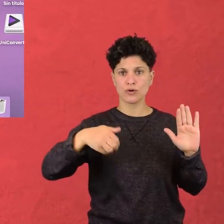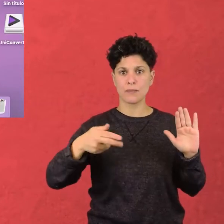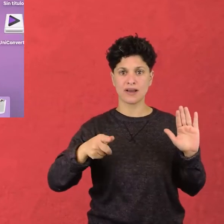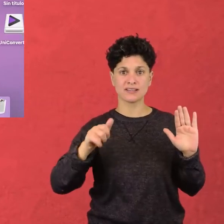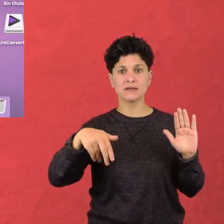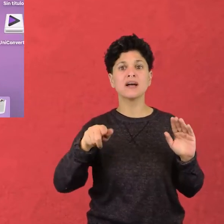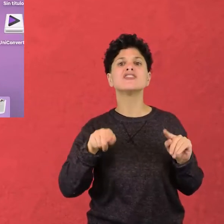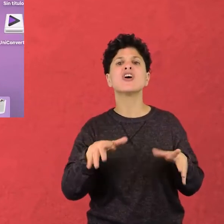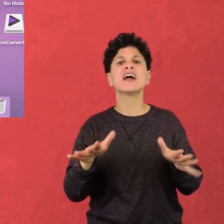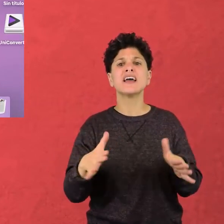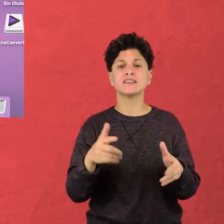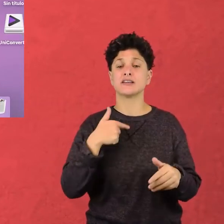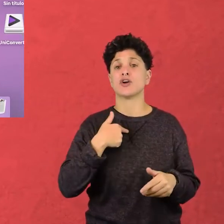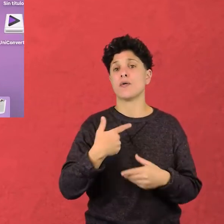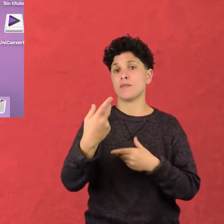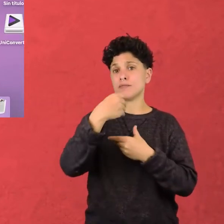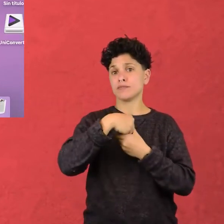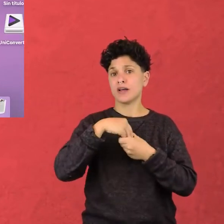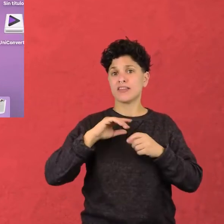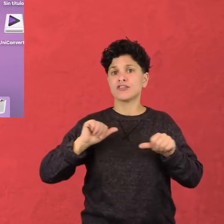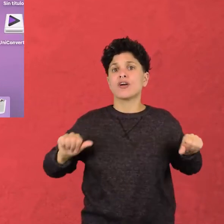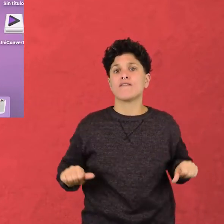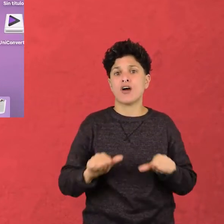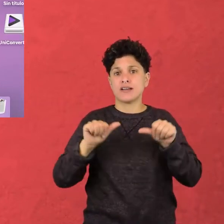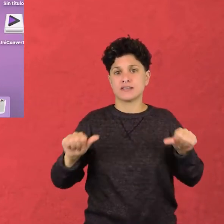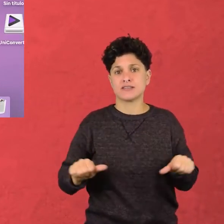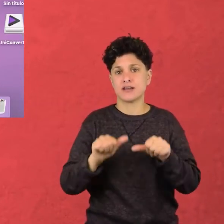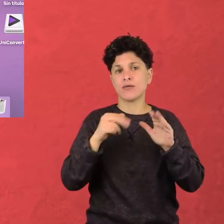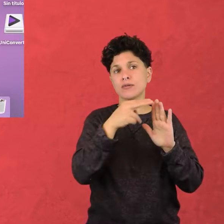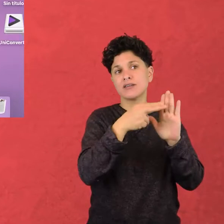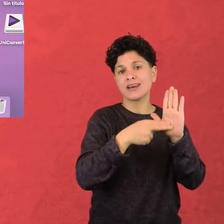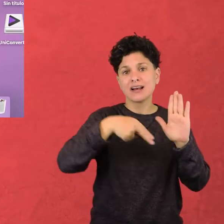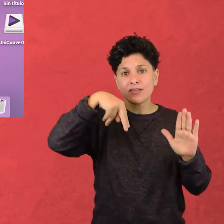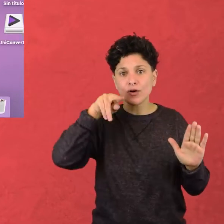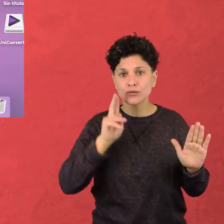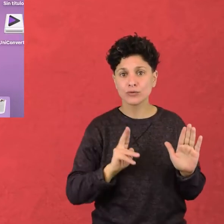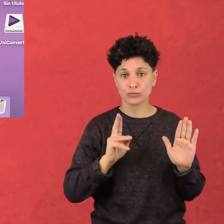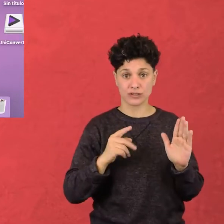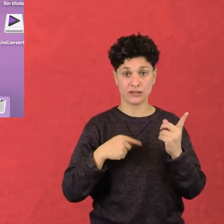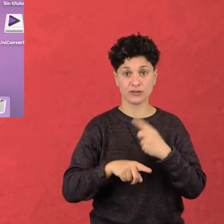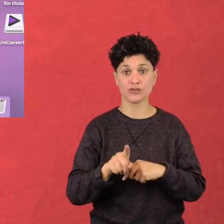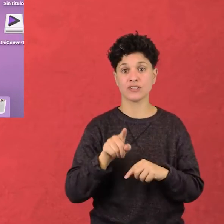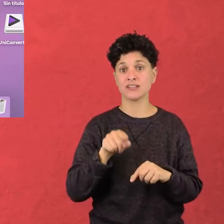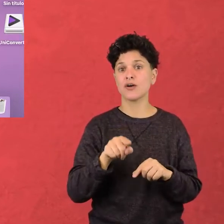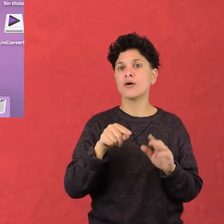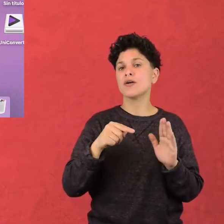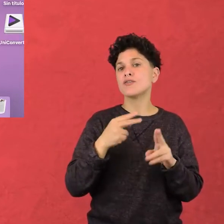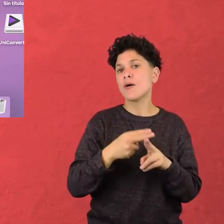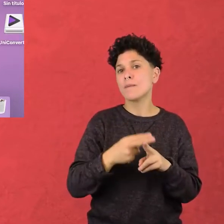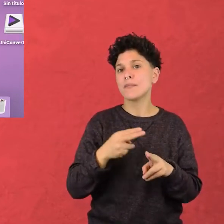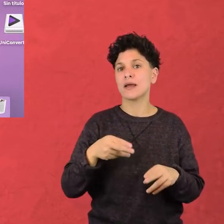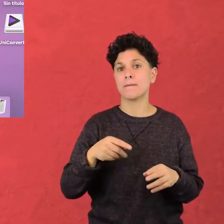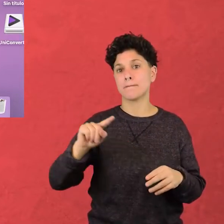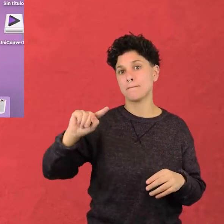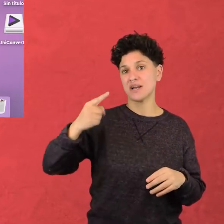lo cual yo voy a actuar. ¿tá? Es una regla de conducta. ¿Y por qué se llama principio? Porque está el principio